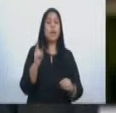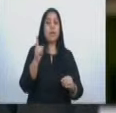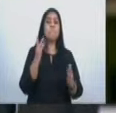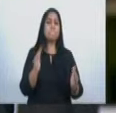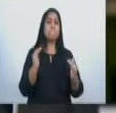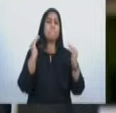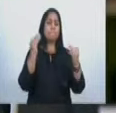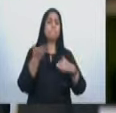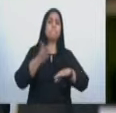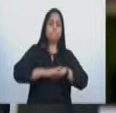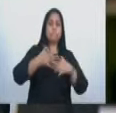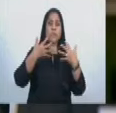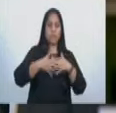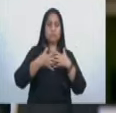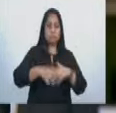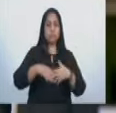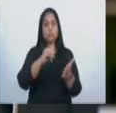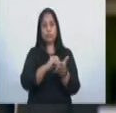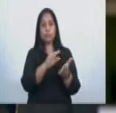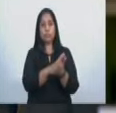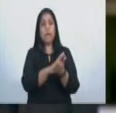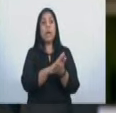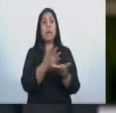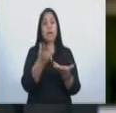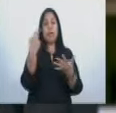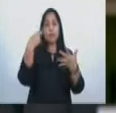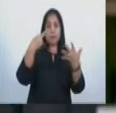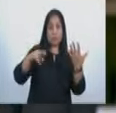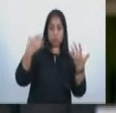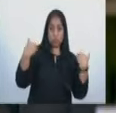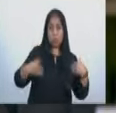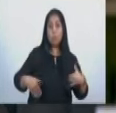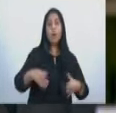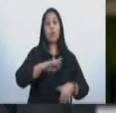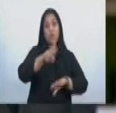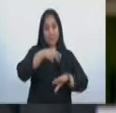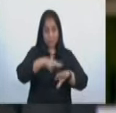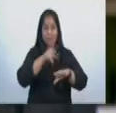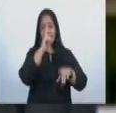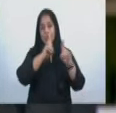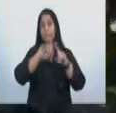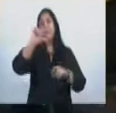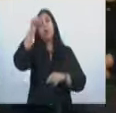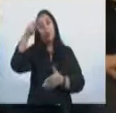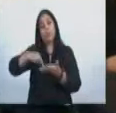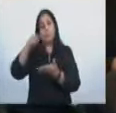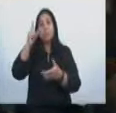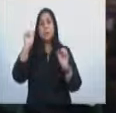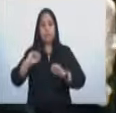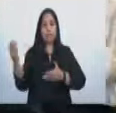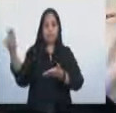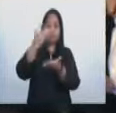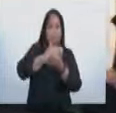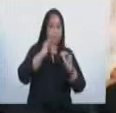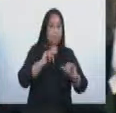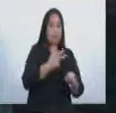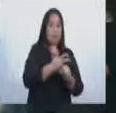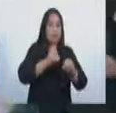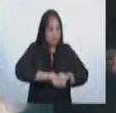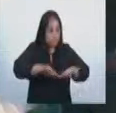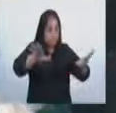empresas capital nacional o capital internacional puedan venir y expandirse en Guatemala una buena